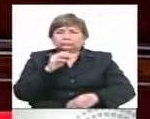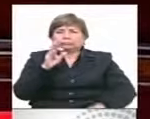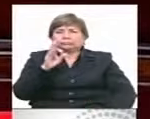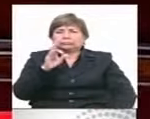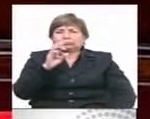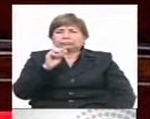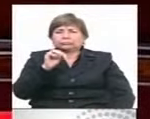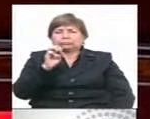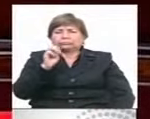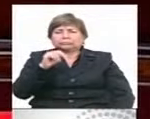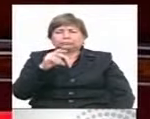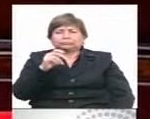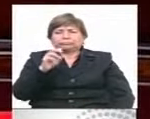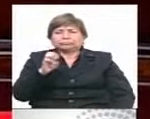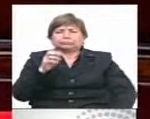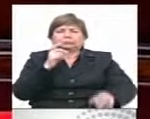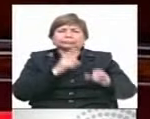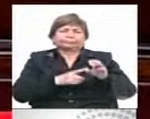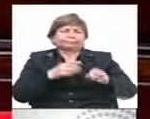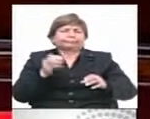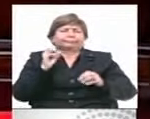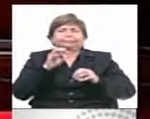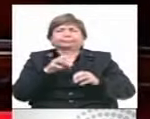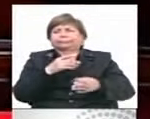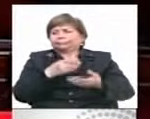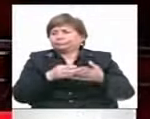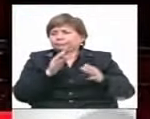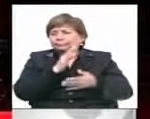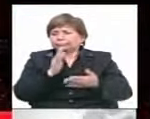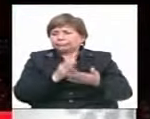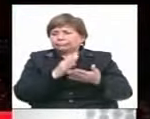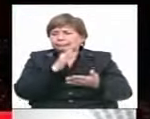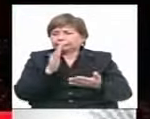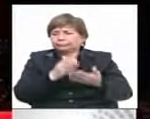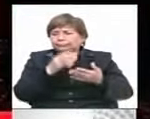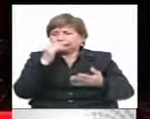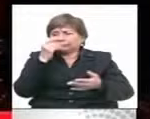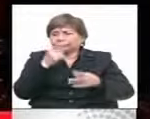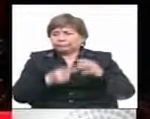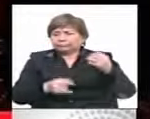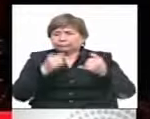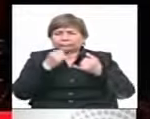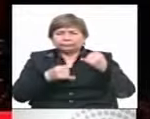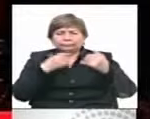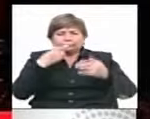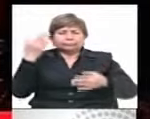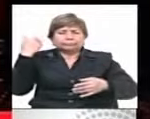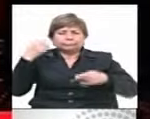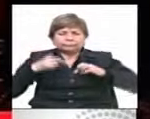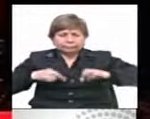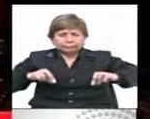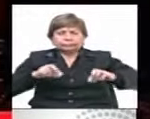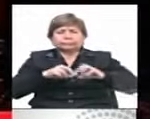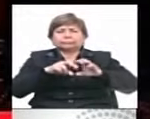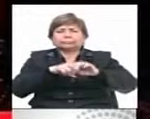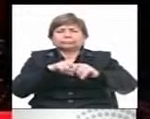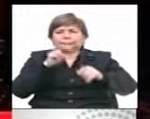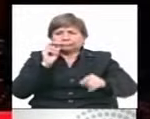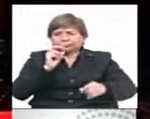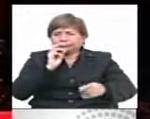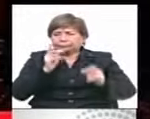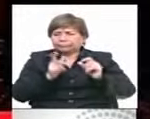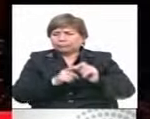FENATE son de Sendero Luminoso. Y eso es una situación grave que la última vez también en el otro pleno hemos pedido que retire la